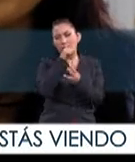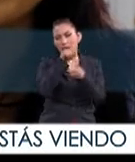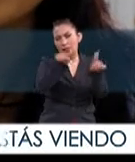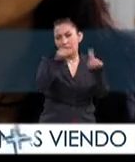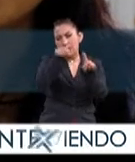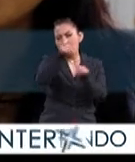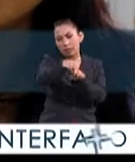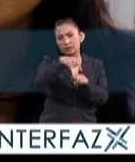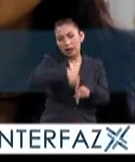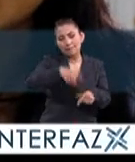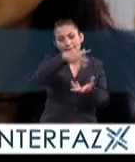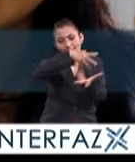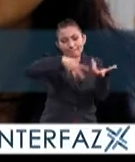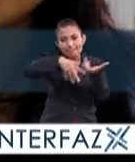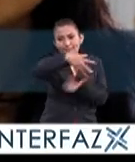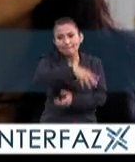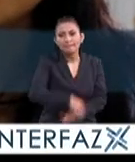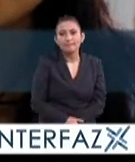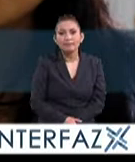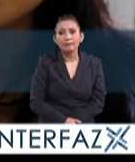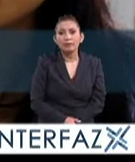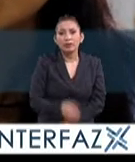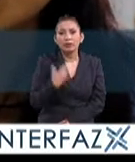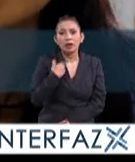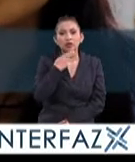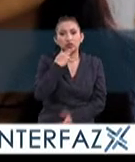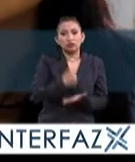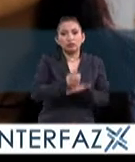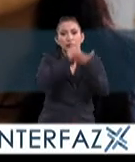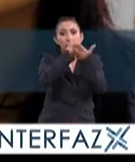ta ay